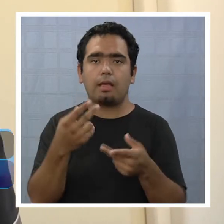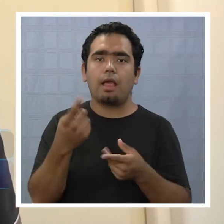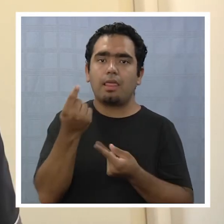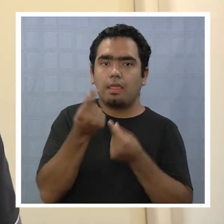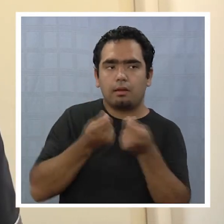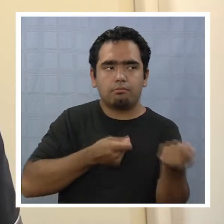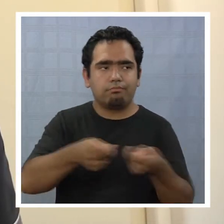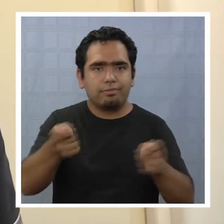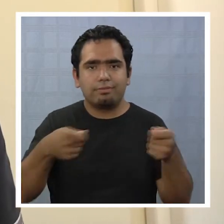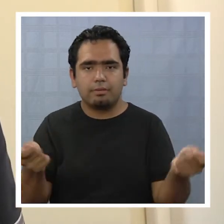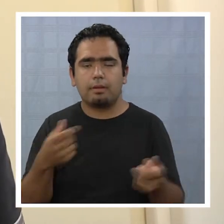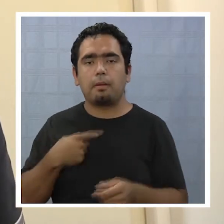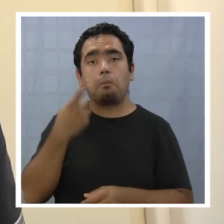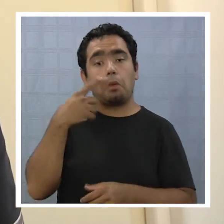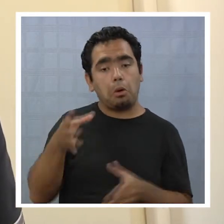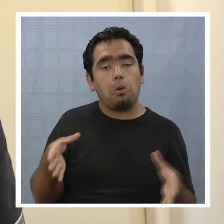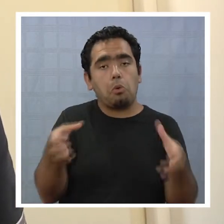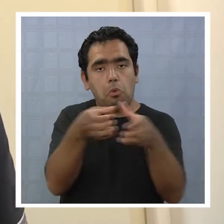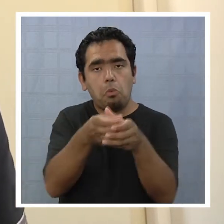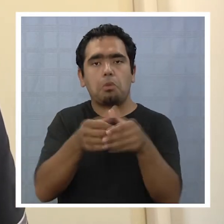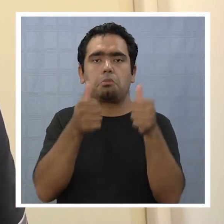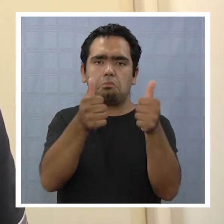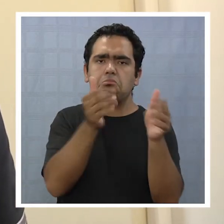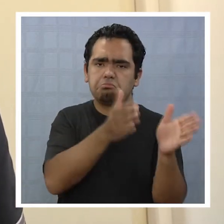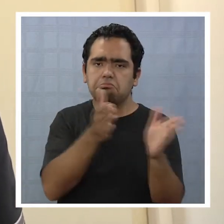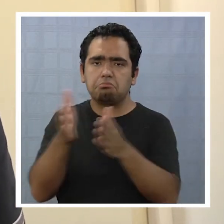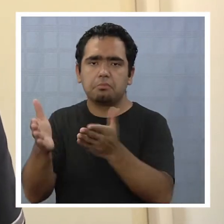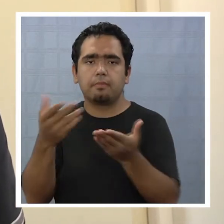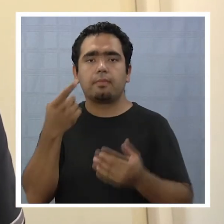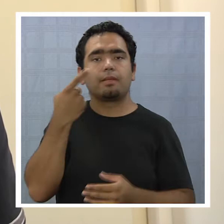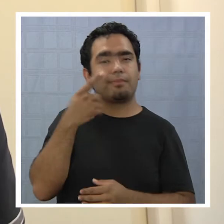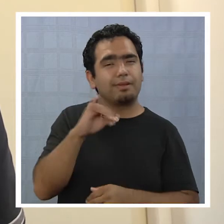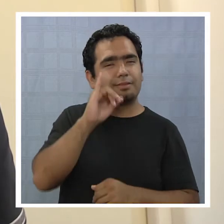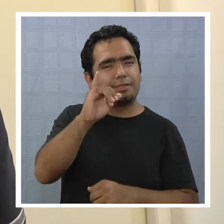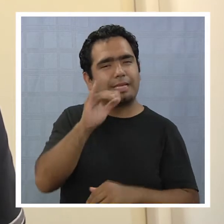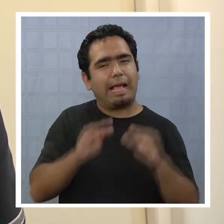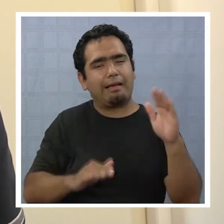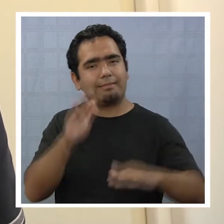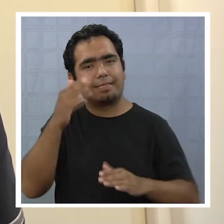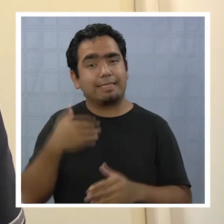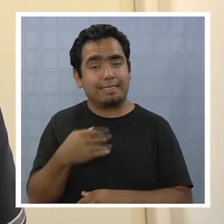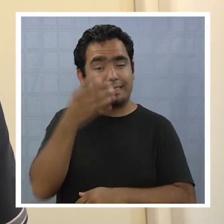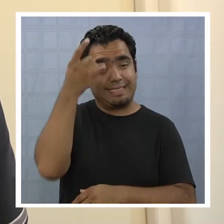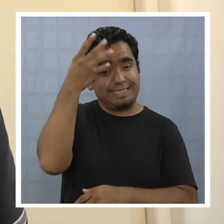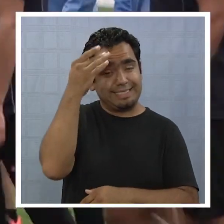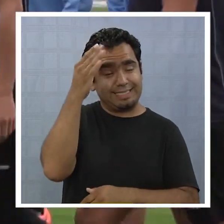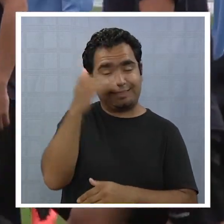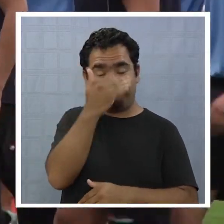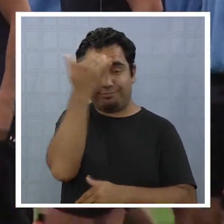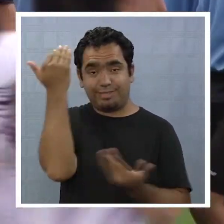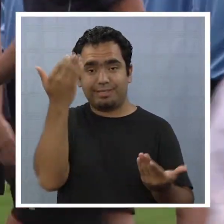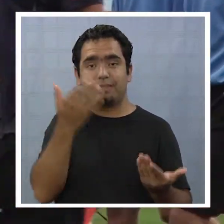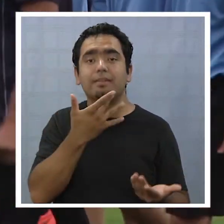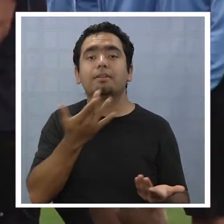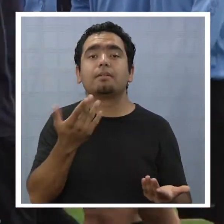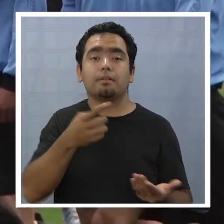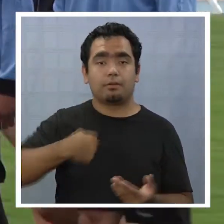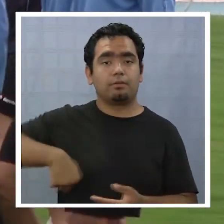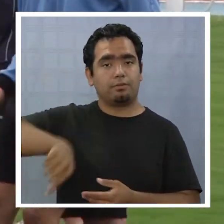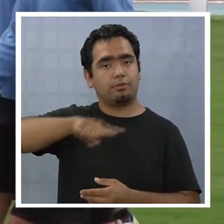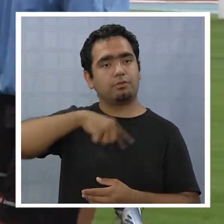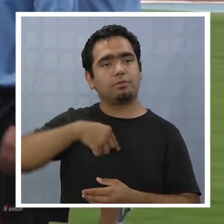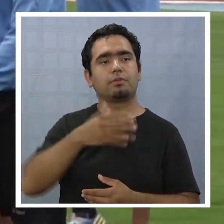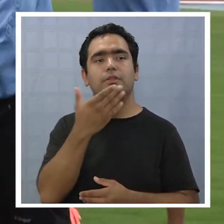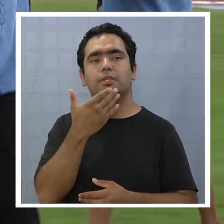de gastos en viaje. La verdad es que nosotros podemos decir que el club está ordenado, pero sí se pasan dolores de cabeza para las personas que estamos acá y